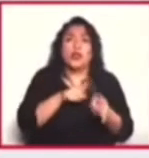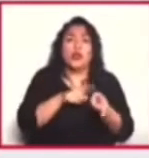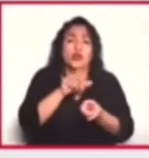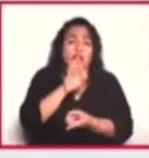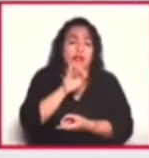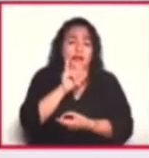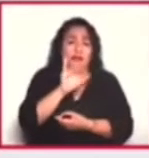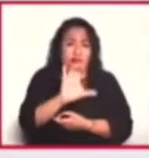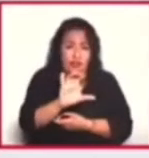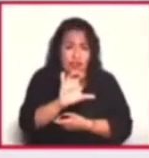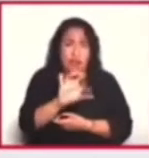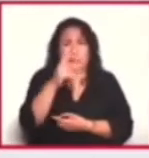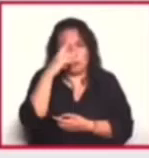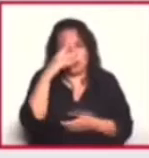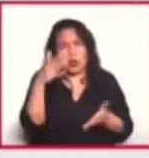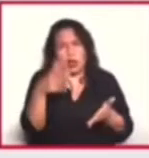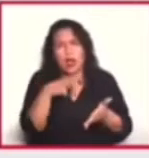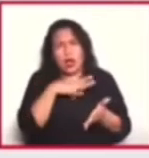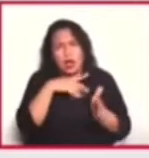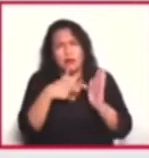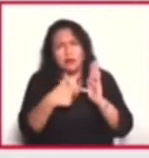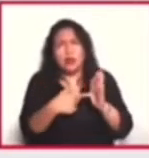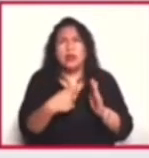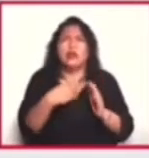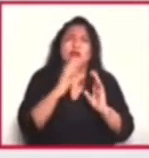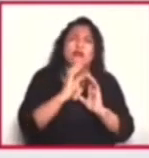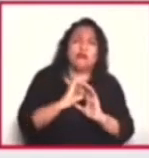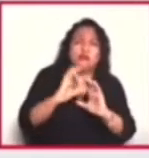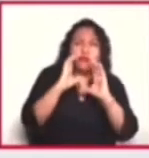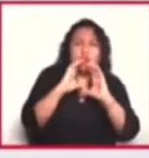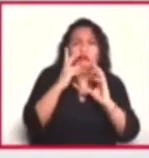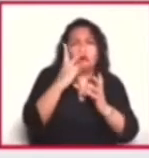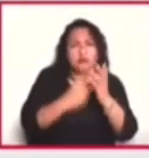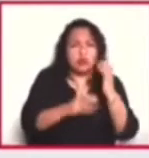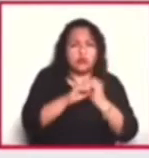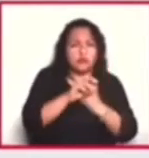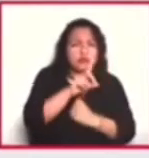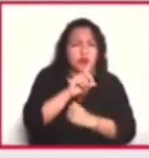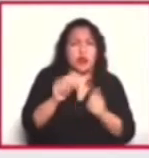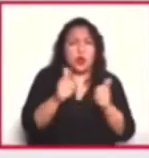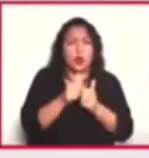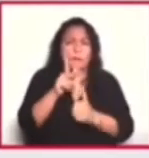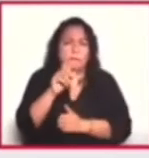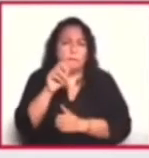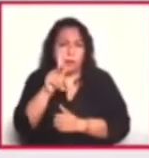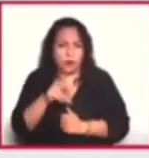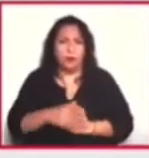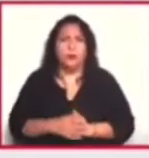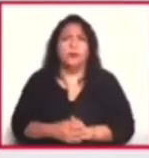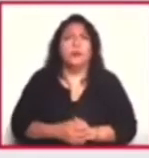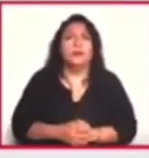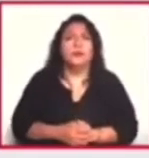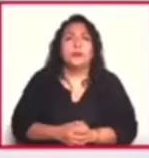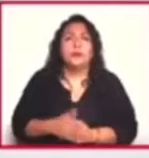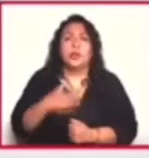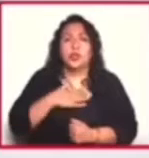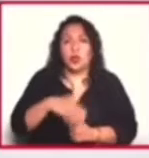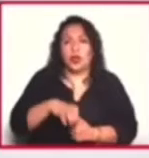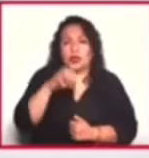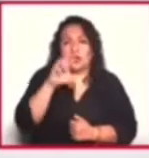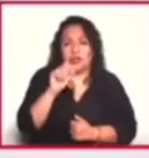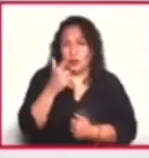Cervantino para ofrecer un espectáculo vocal que combina el fado con el pop. Yo tengo 27 años y